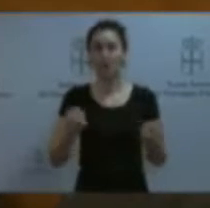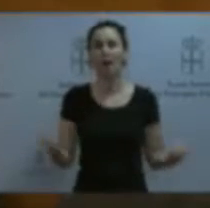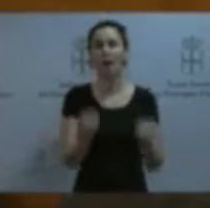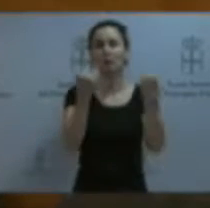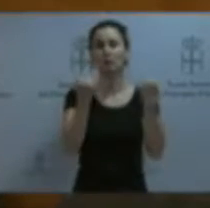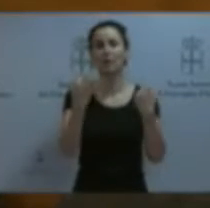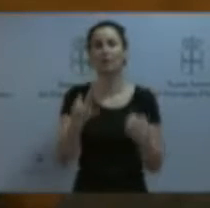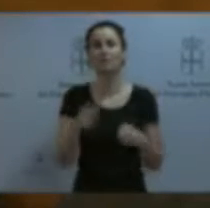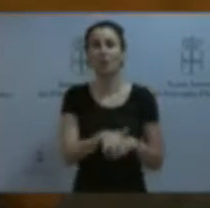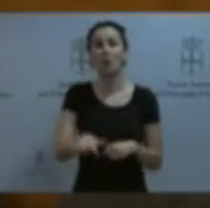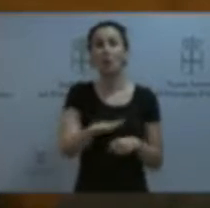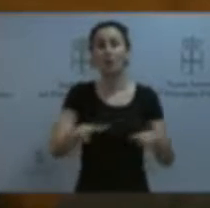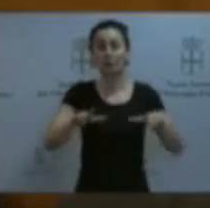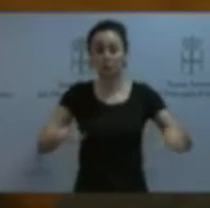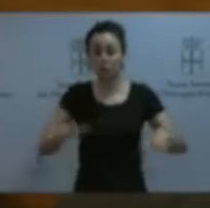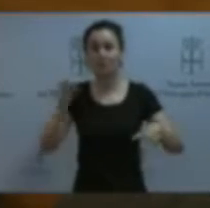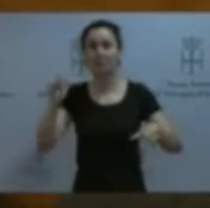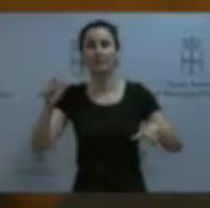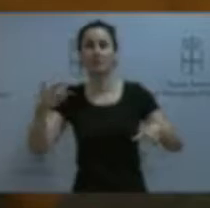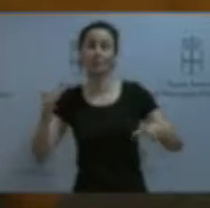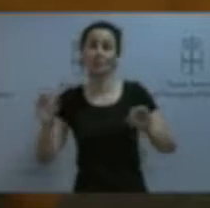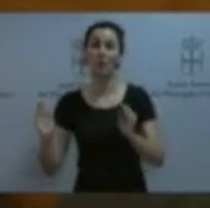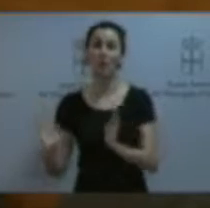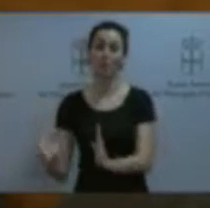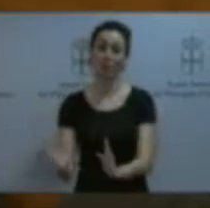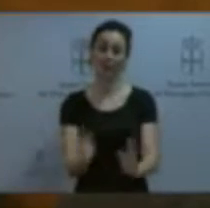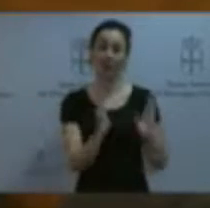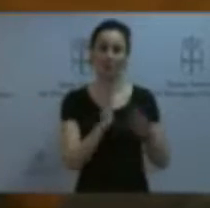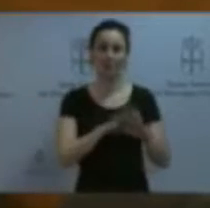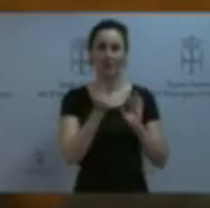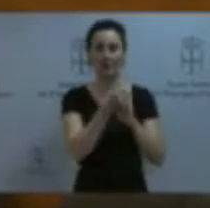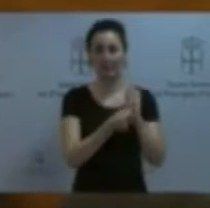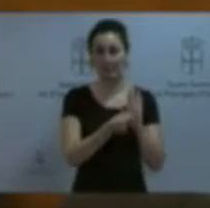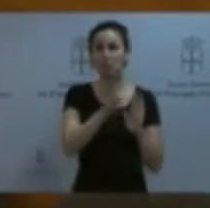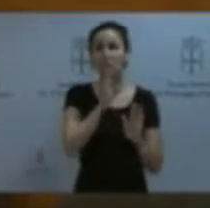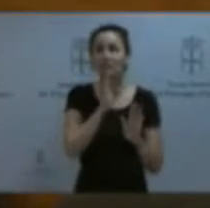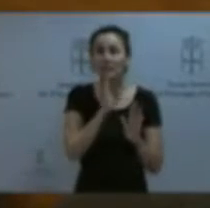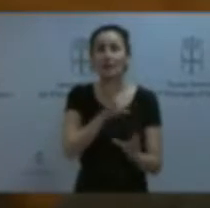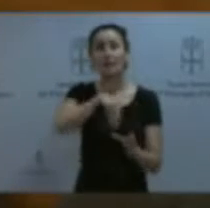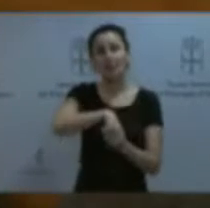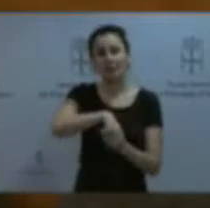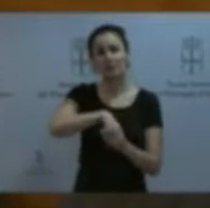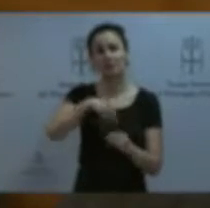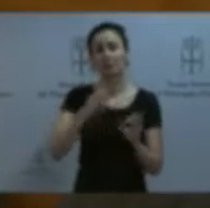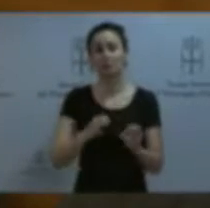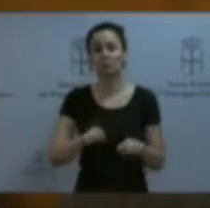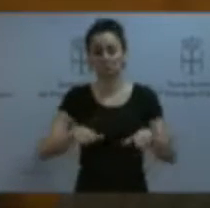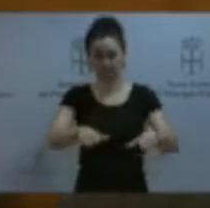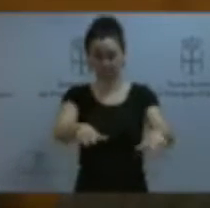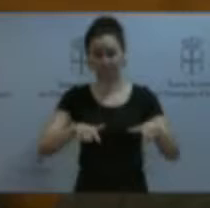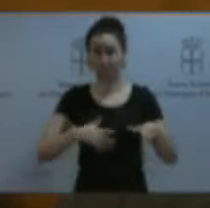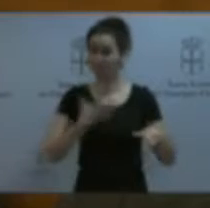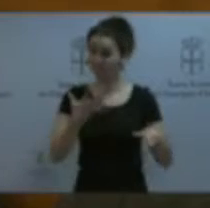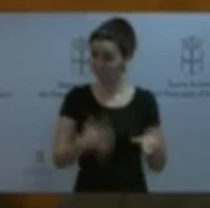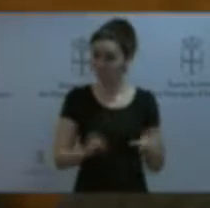de Felechosa, promoción de un crecimiento ordenado, equilibrado y acorde con los criterios señalados en el propio fundamento del suelo urbanizable, consolidación